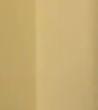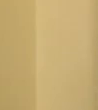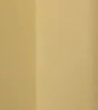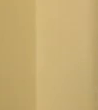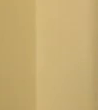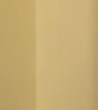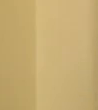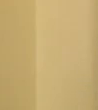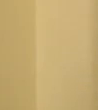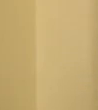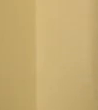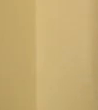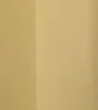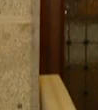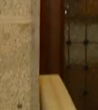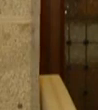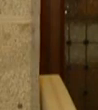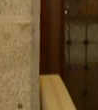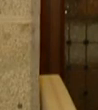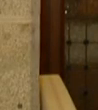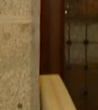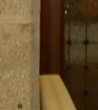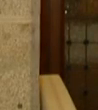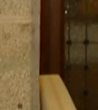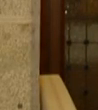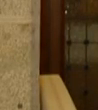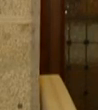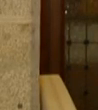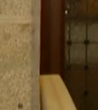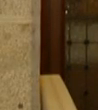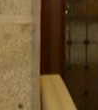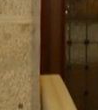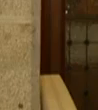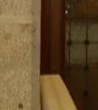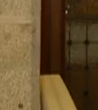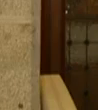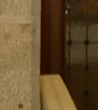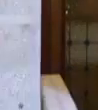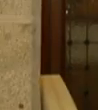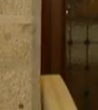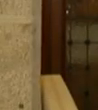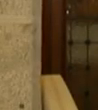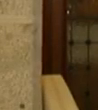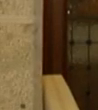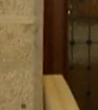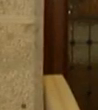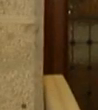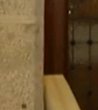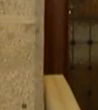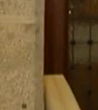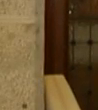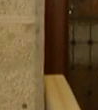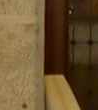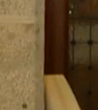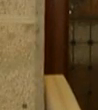lo que más me gusta, con lo que más me divierto. Nos ha sido un placer trabajar con estos grandes artistas y además ha sido... Ves mi cara,